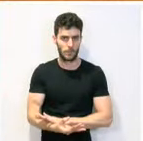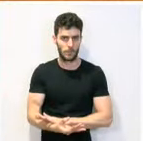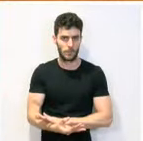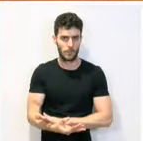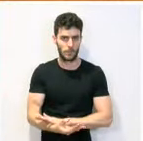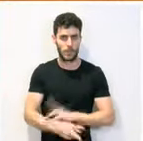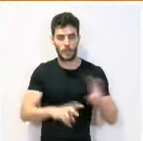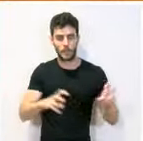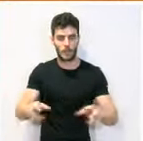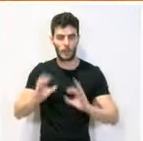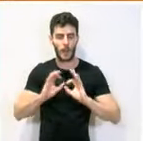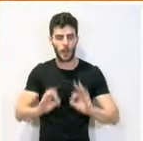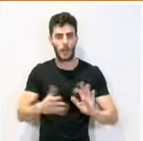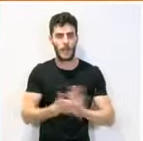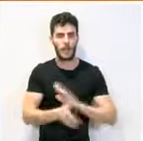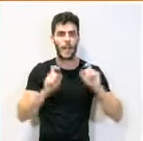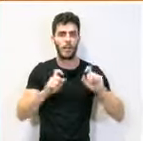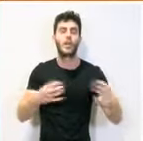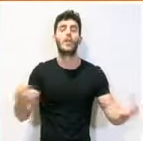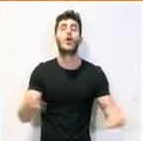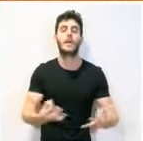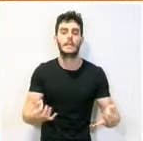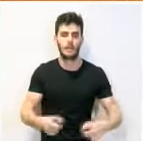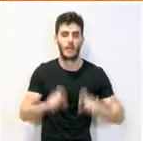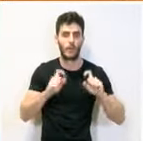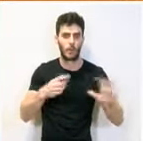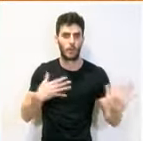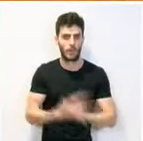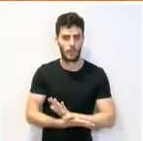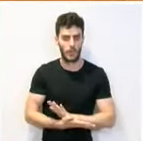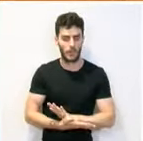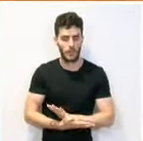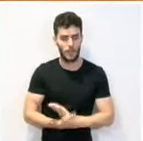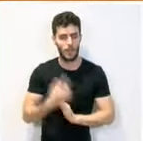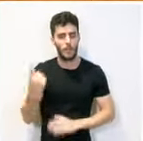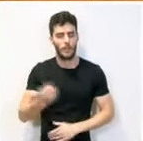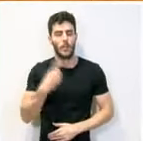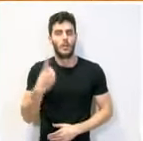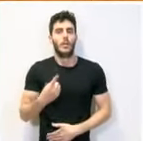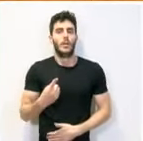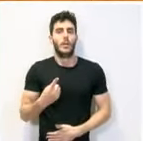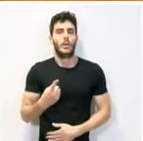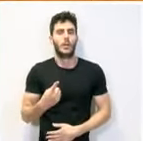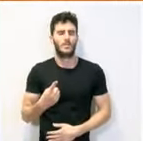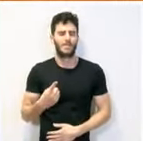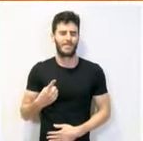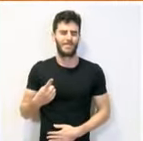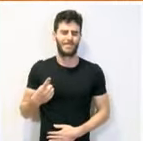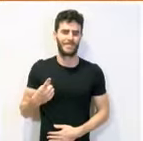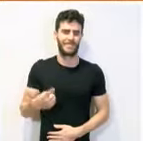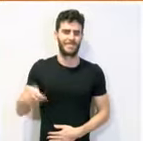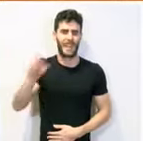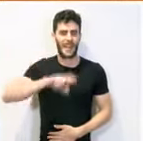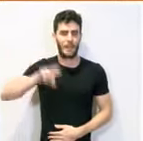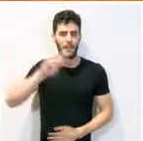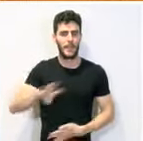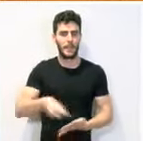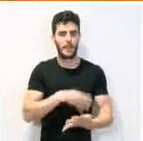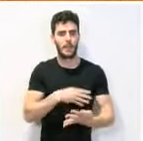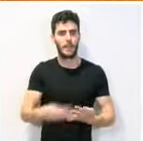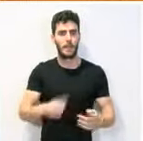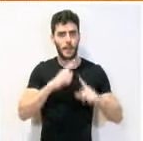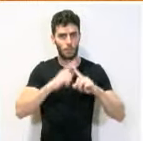determinadas cuestiones. ¿Qué es la educación? La educación no es solo repetir las tablas de multiplicar,